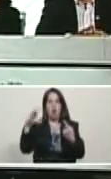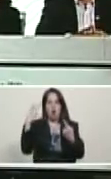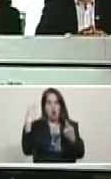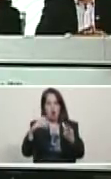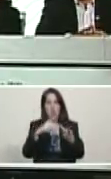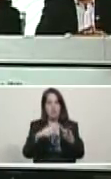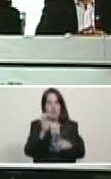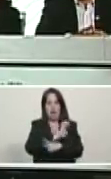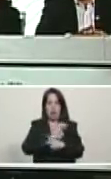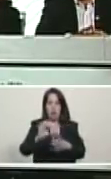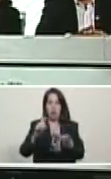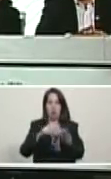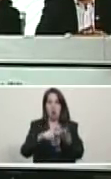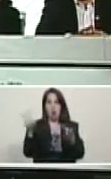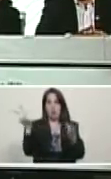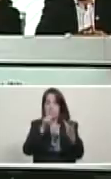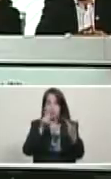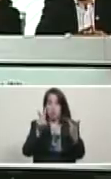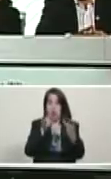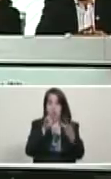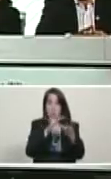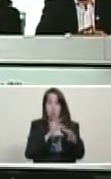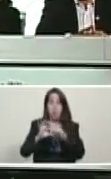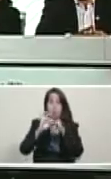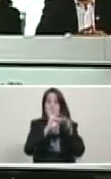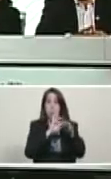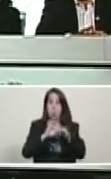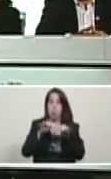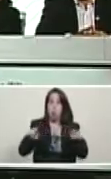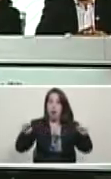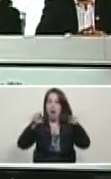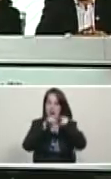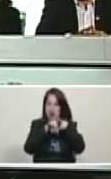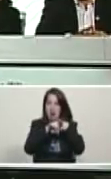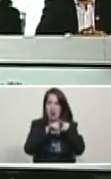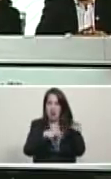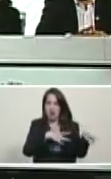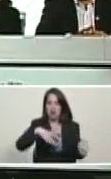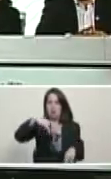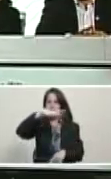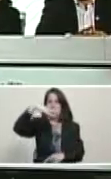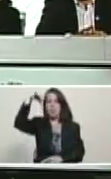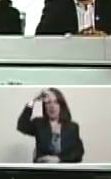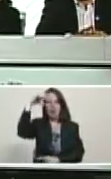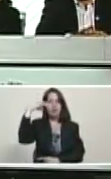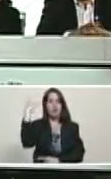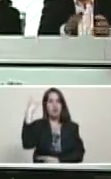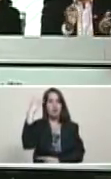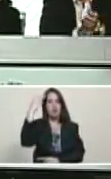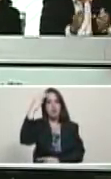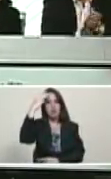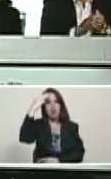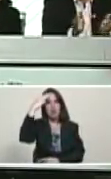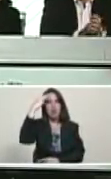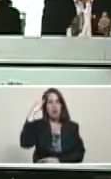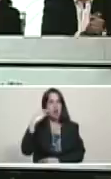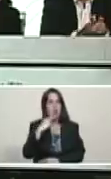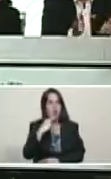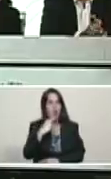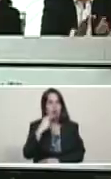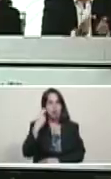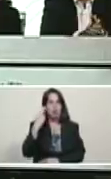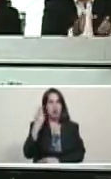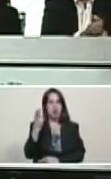algo estamos unidos por el espíritu de simón bolívar y de los libertadores es la bandera